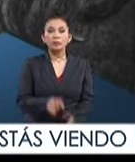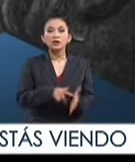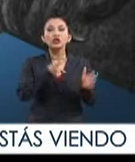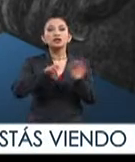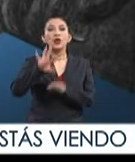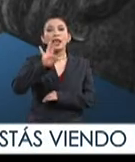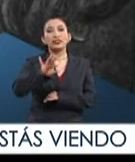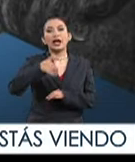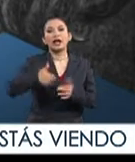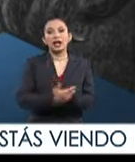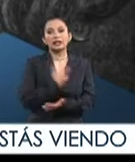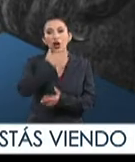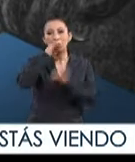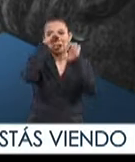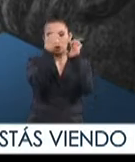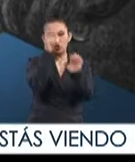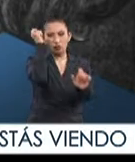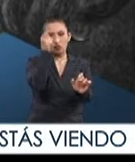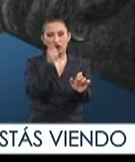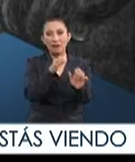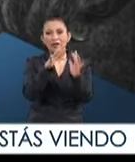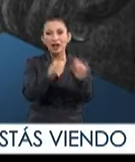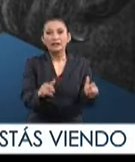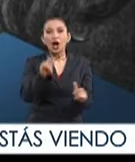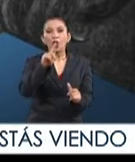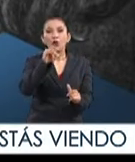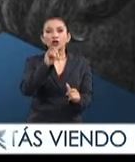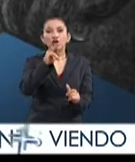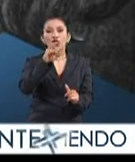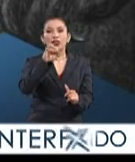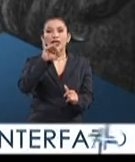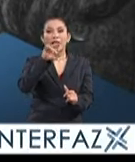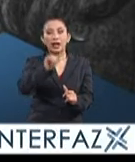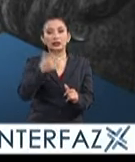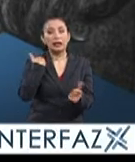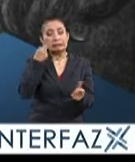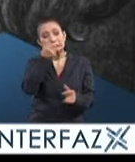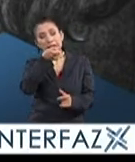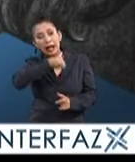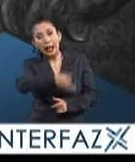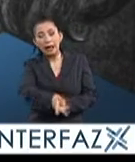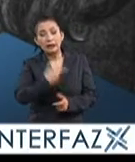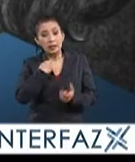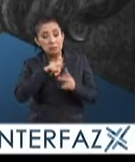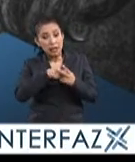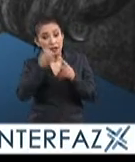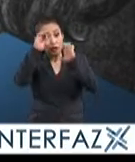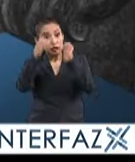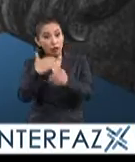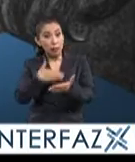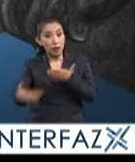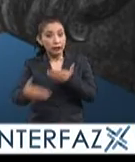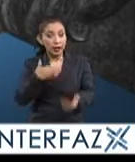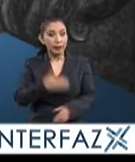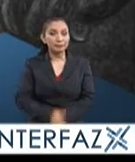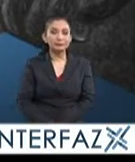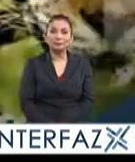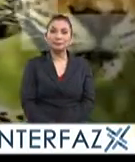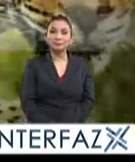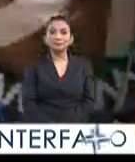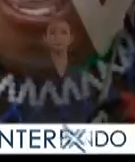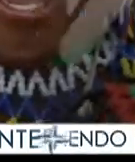En 1840 nace el escultor francés Auguste Rodin, considerado el padre de la escultura moderna.